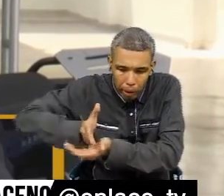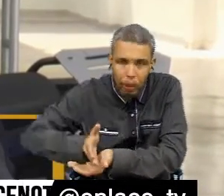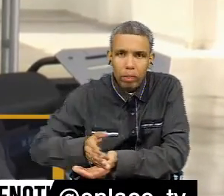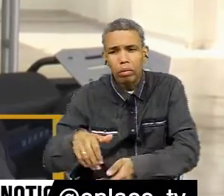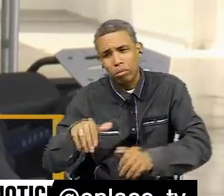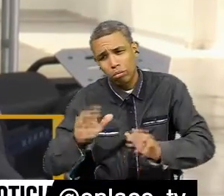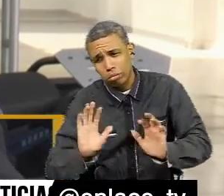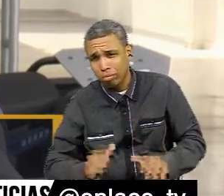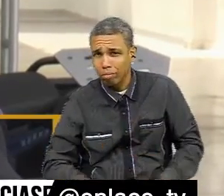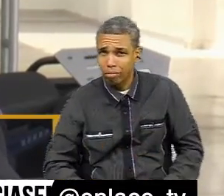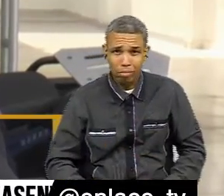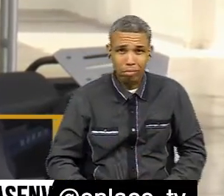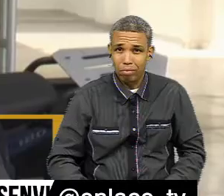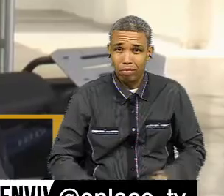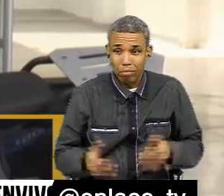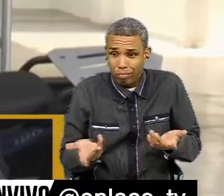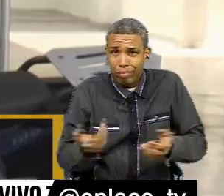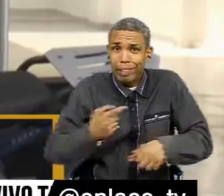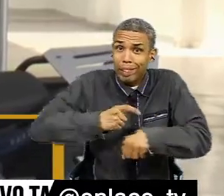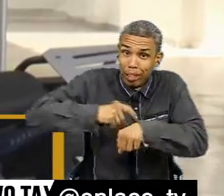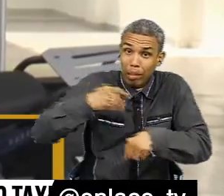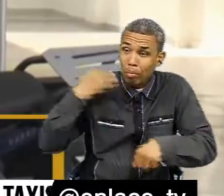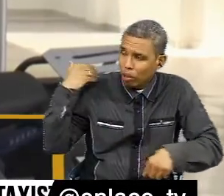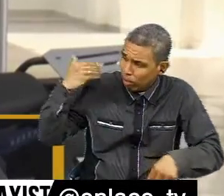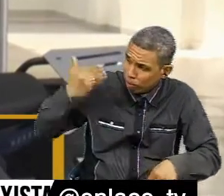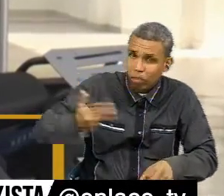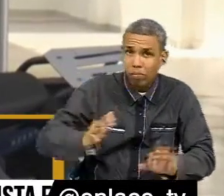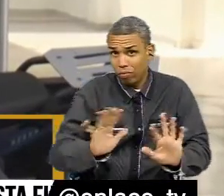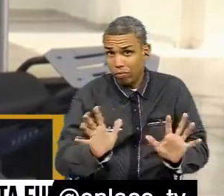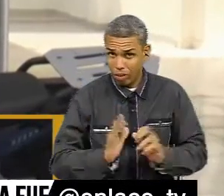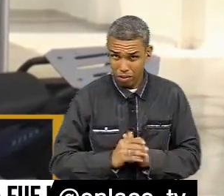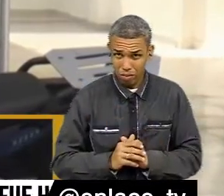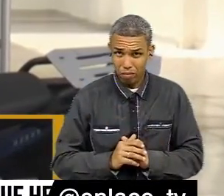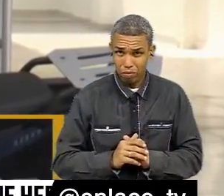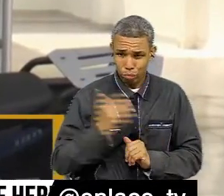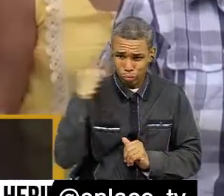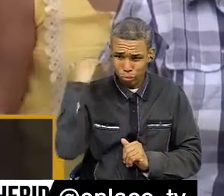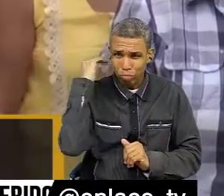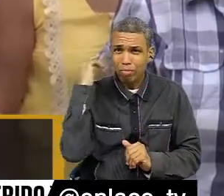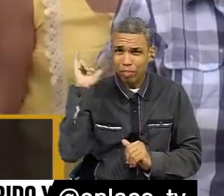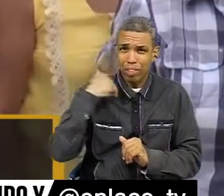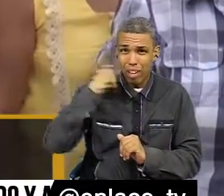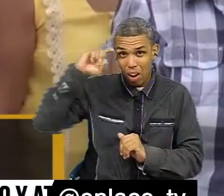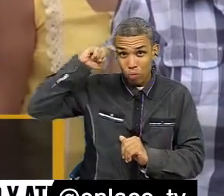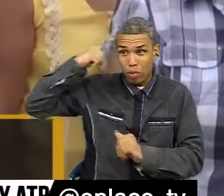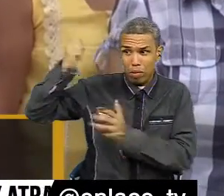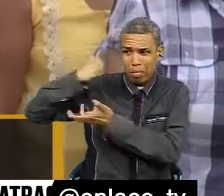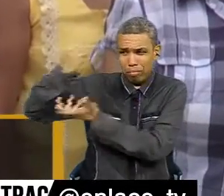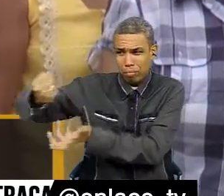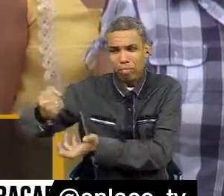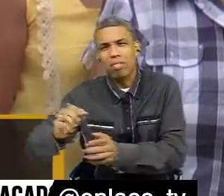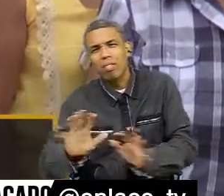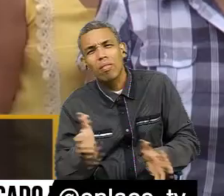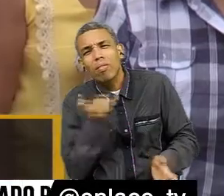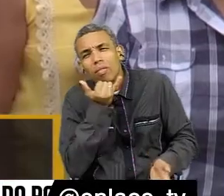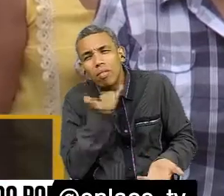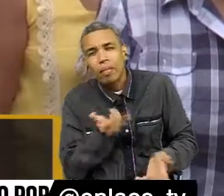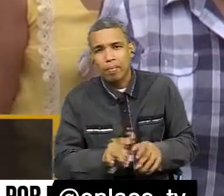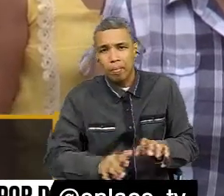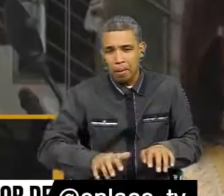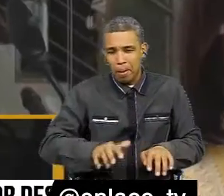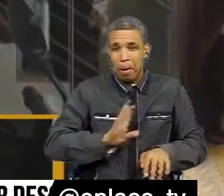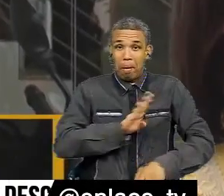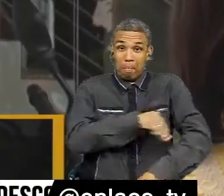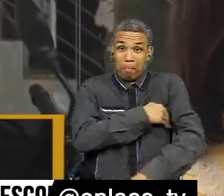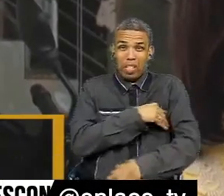ya se tiene ganado y ya eso está presupuestado desde hace mucho tiempo. Estos recursos provienen del Ministerio de Educación, que es la entidad